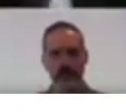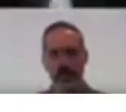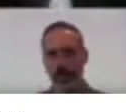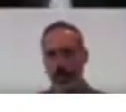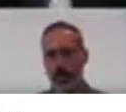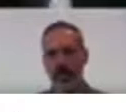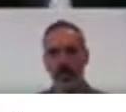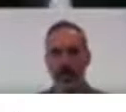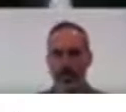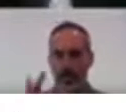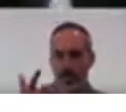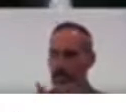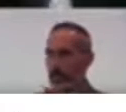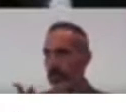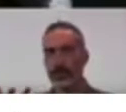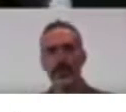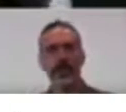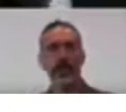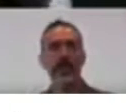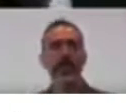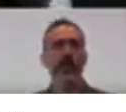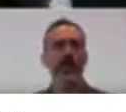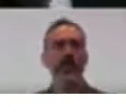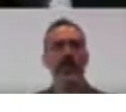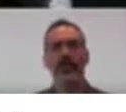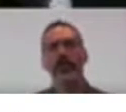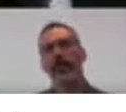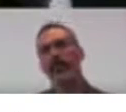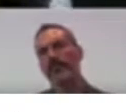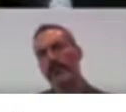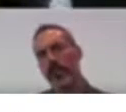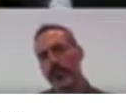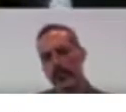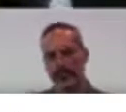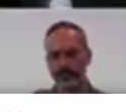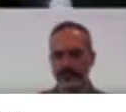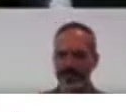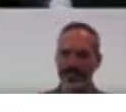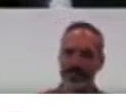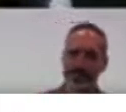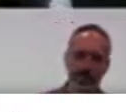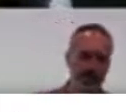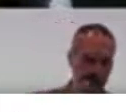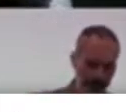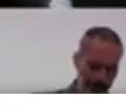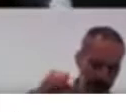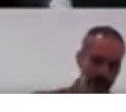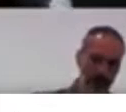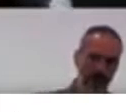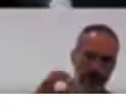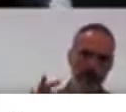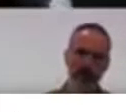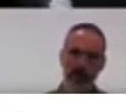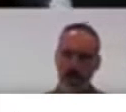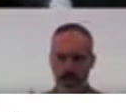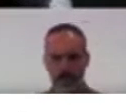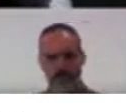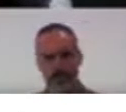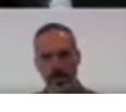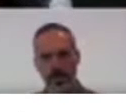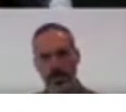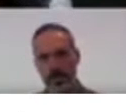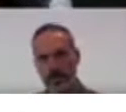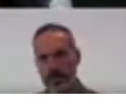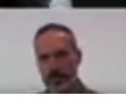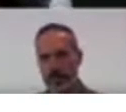dependencias y a sus equipos de trabajo. Gracias por su entrega diaria, por trabajar en equipo y por